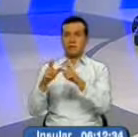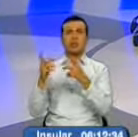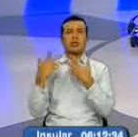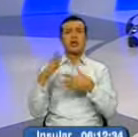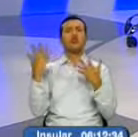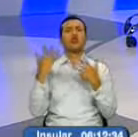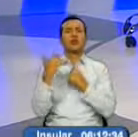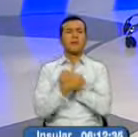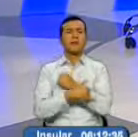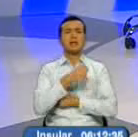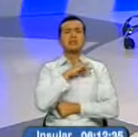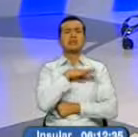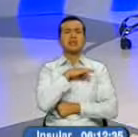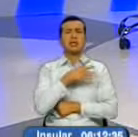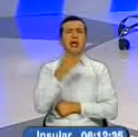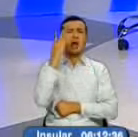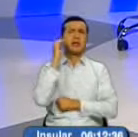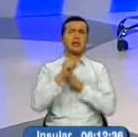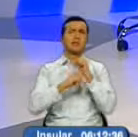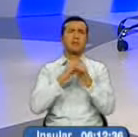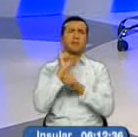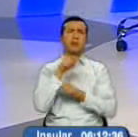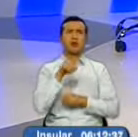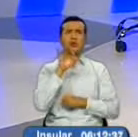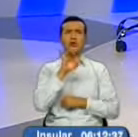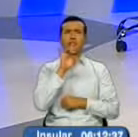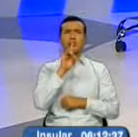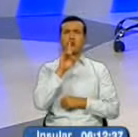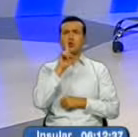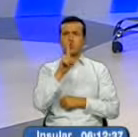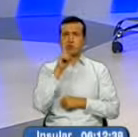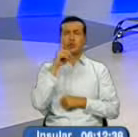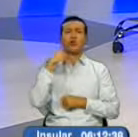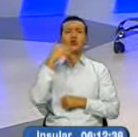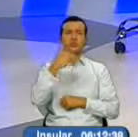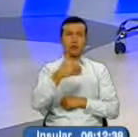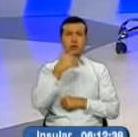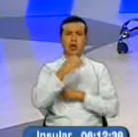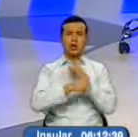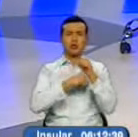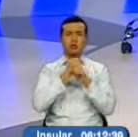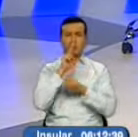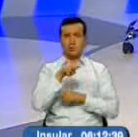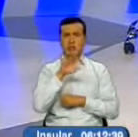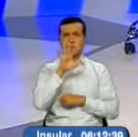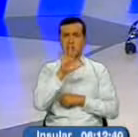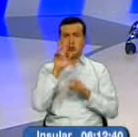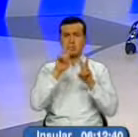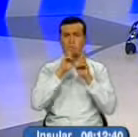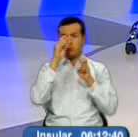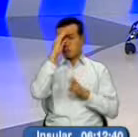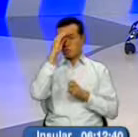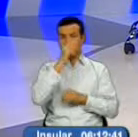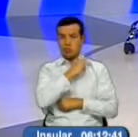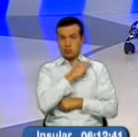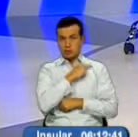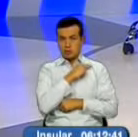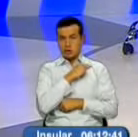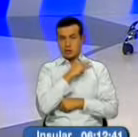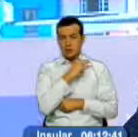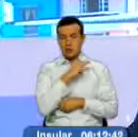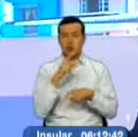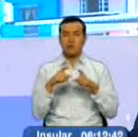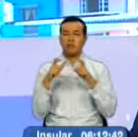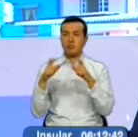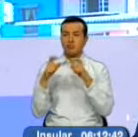en el Chile de Pinochet en el año 81 y luego en el gobierno de Ricardo Lagos en el año 2005 para el caso de la educación superior. ¿Qué